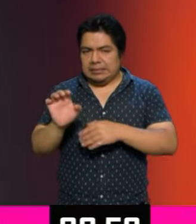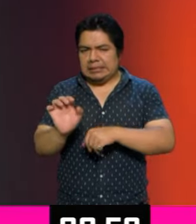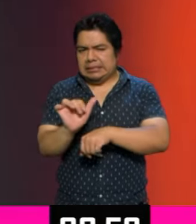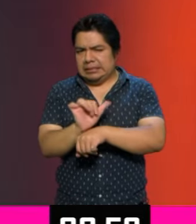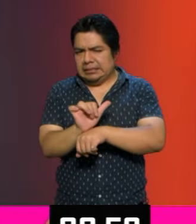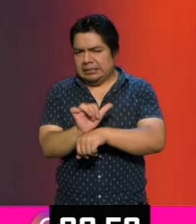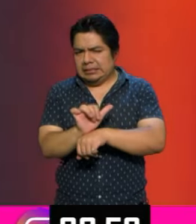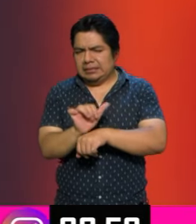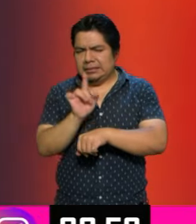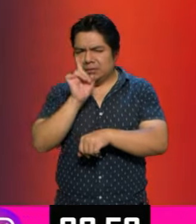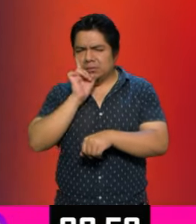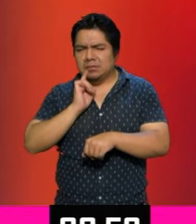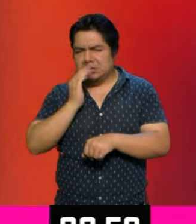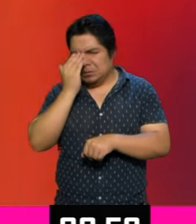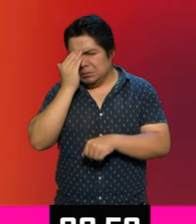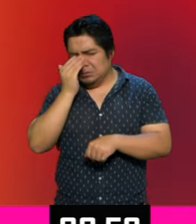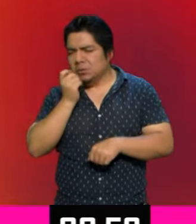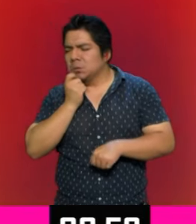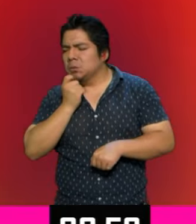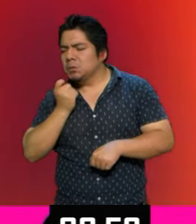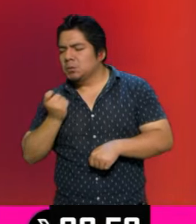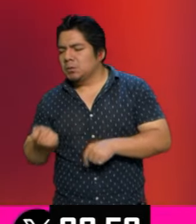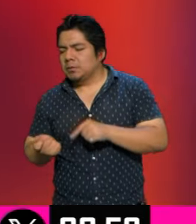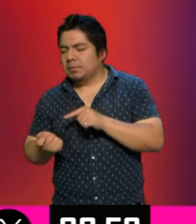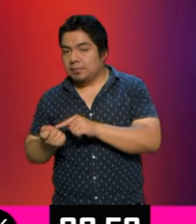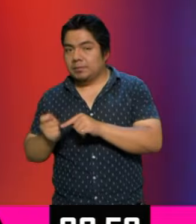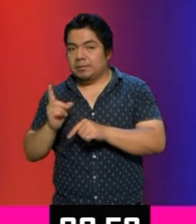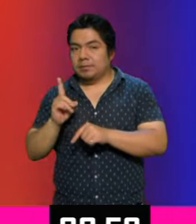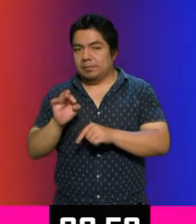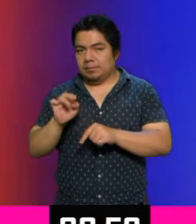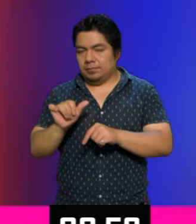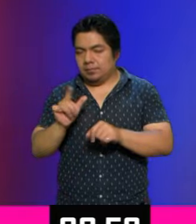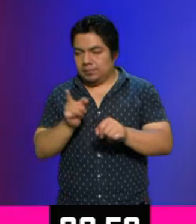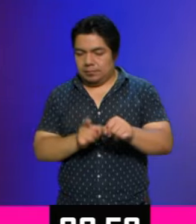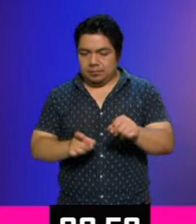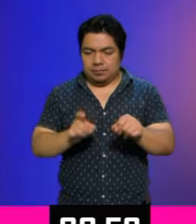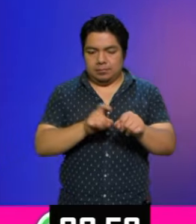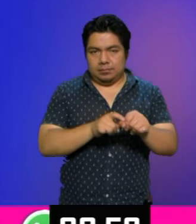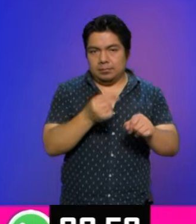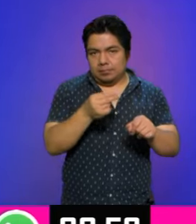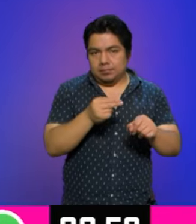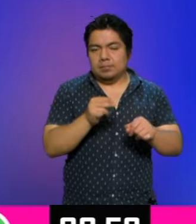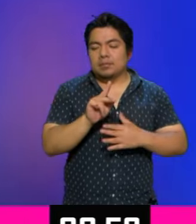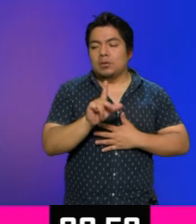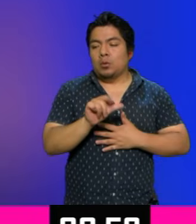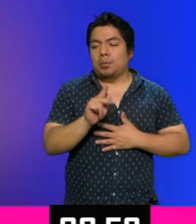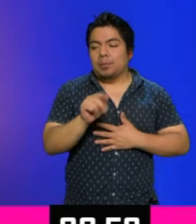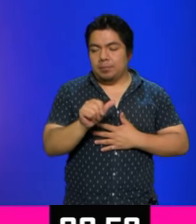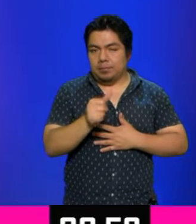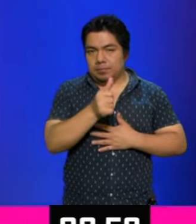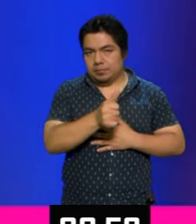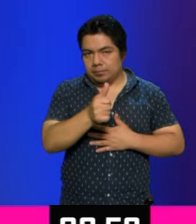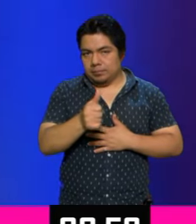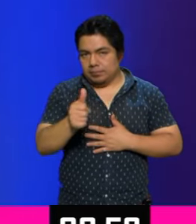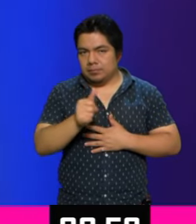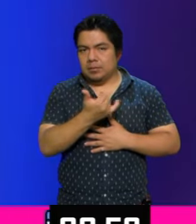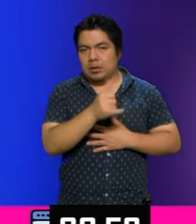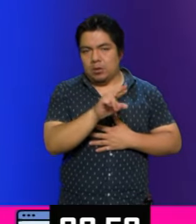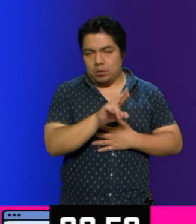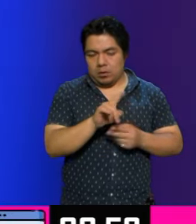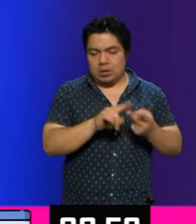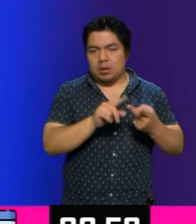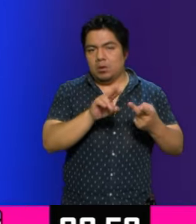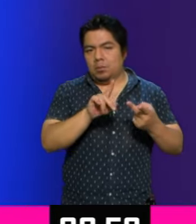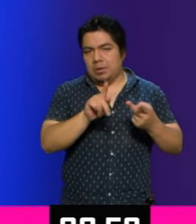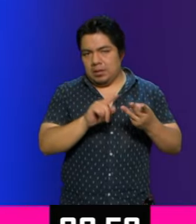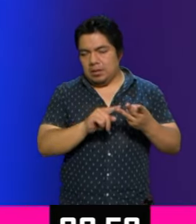todos conocemos desde chiquitita, ¿no? Bueno, pues Daniela se incorpora como Lupita. Cada una de estas mujeres es Yuri, Lupita,